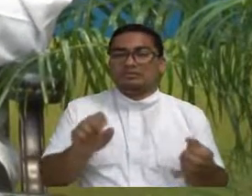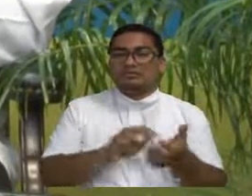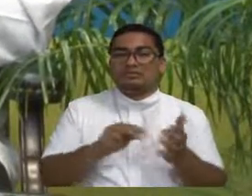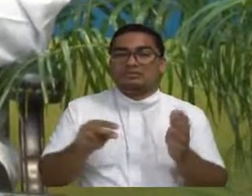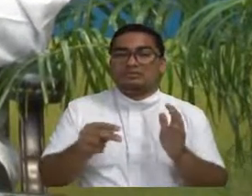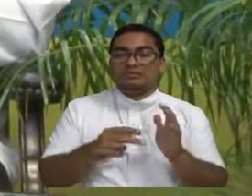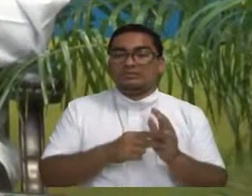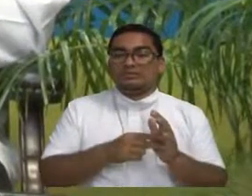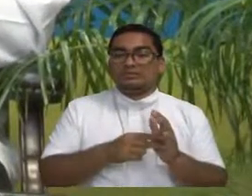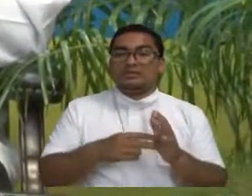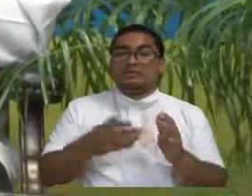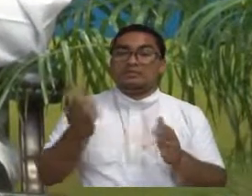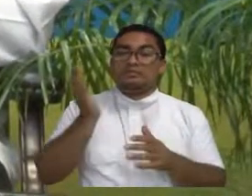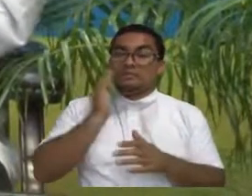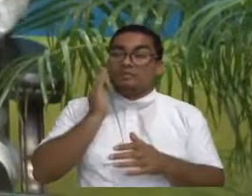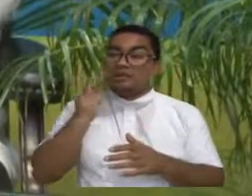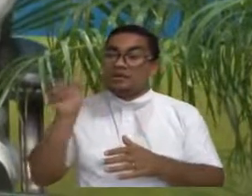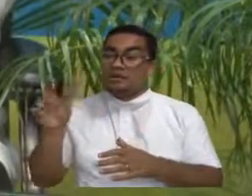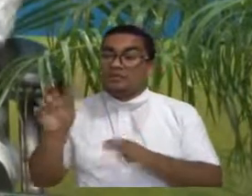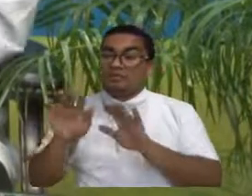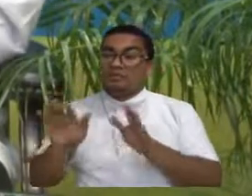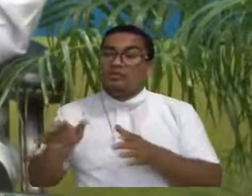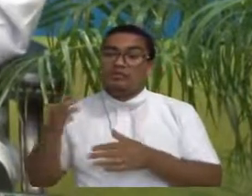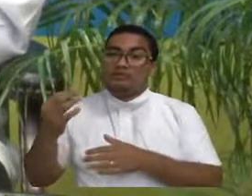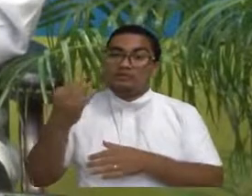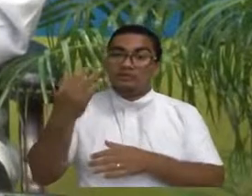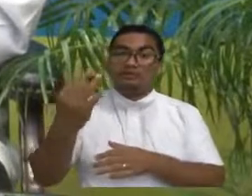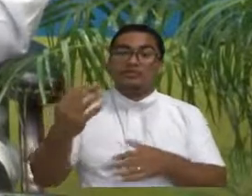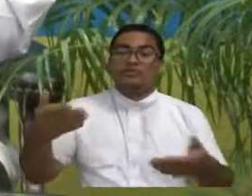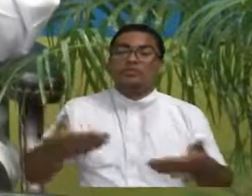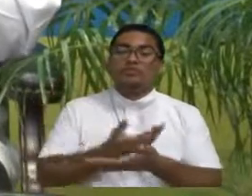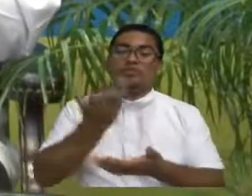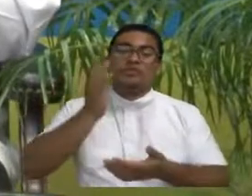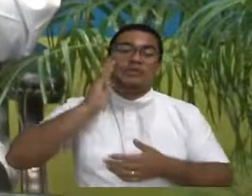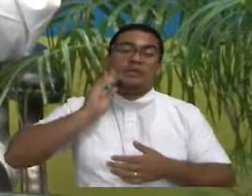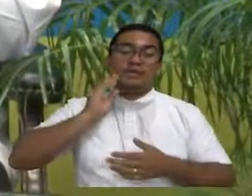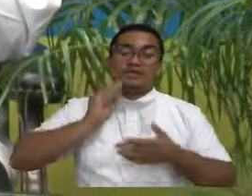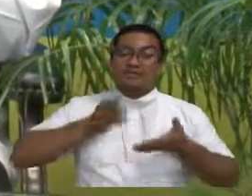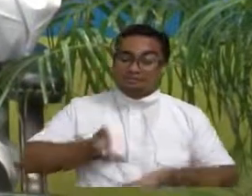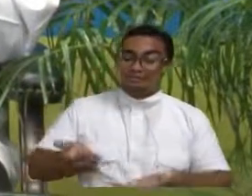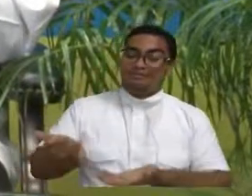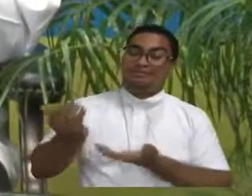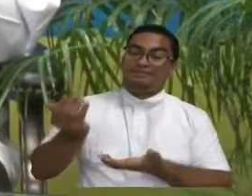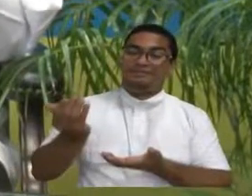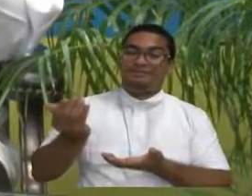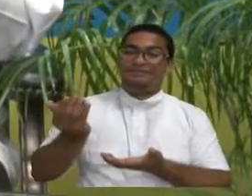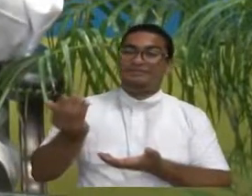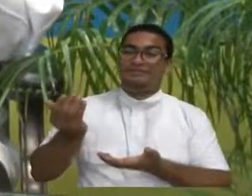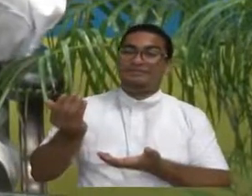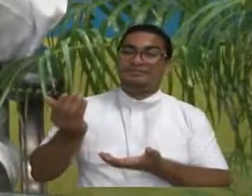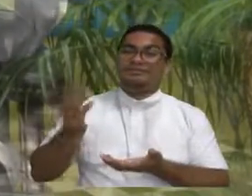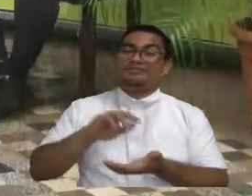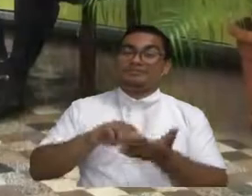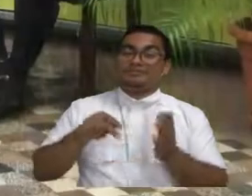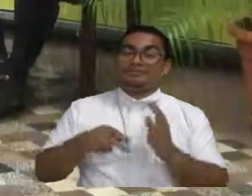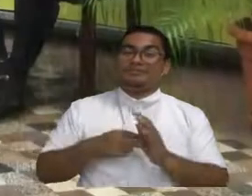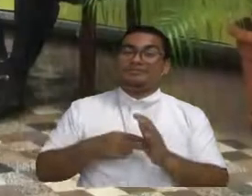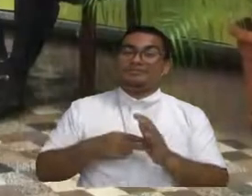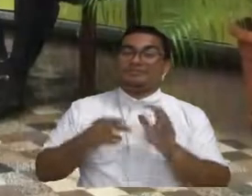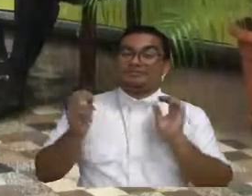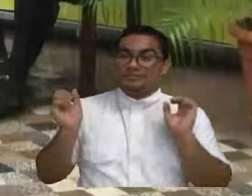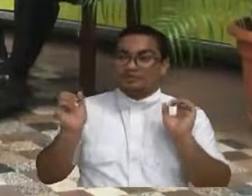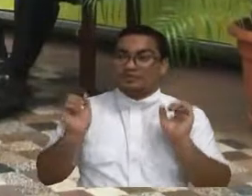Para preparar a la futura madre para la nueva experiencia, porque es un riesgo, un factor de riesgo. Si esta mujer